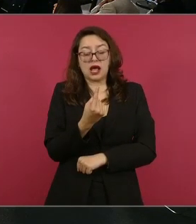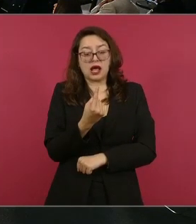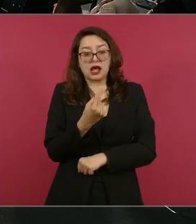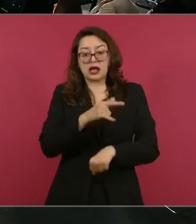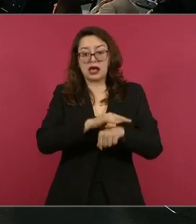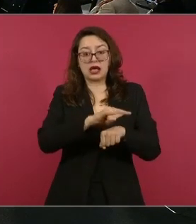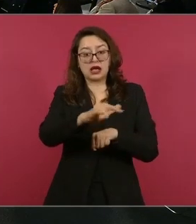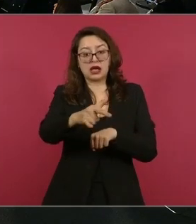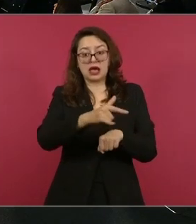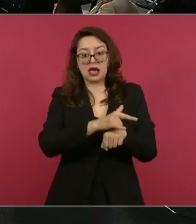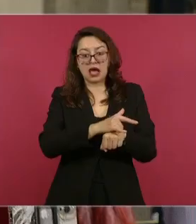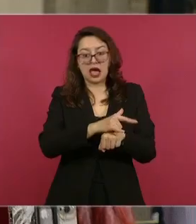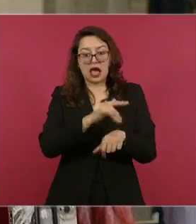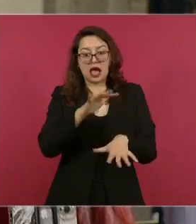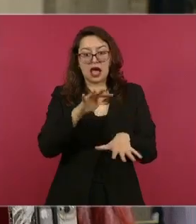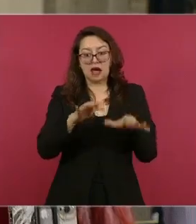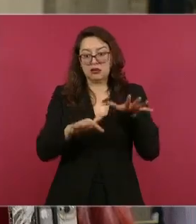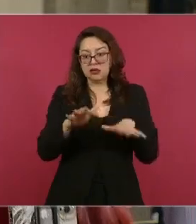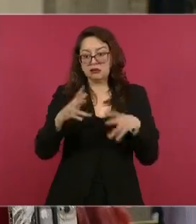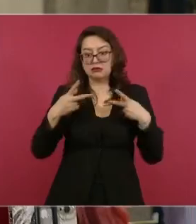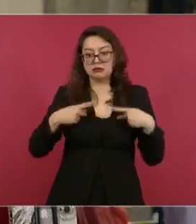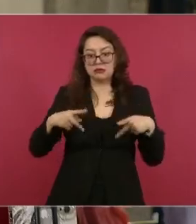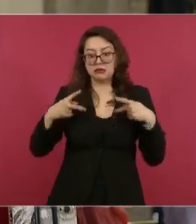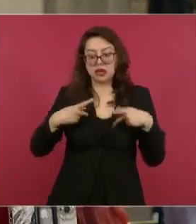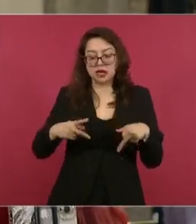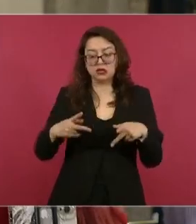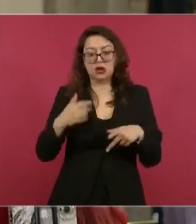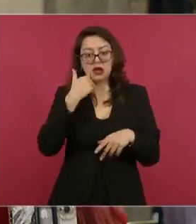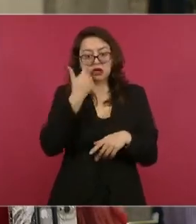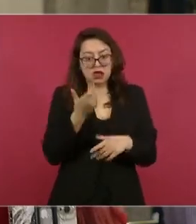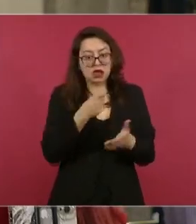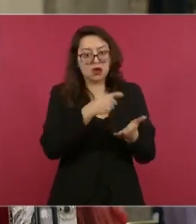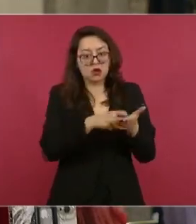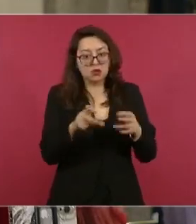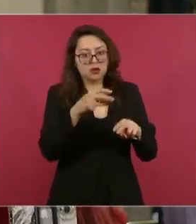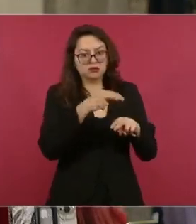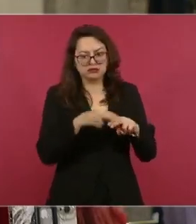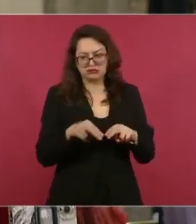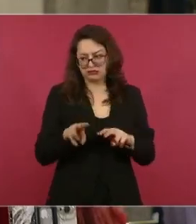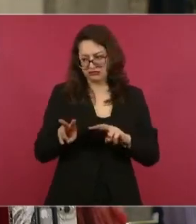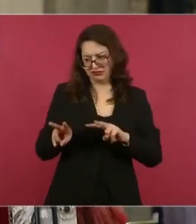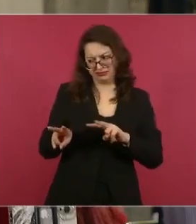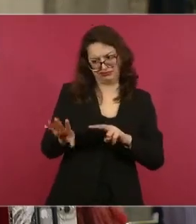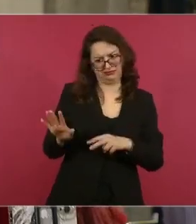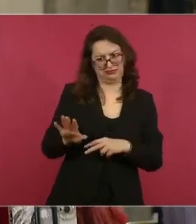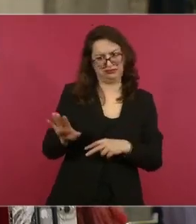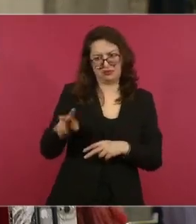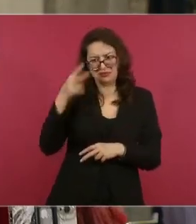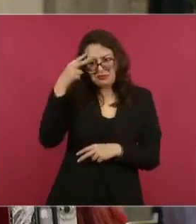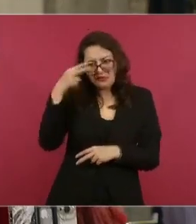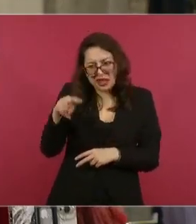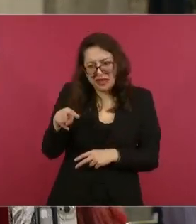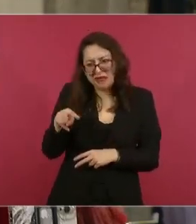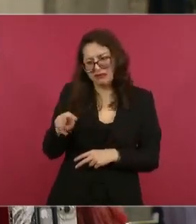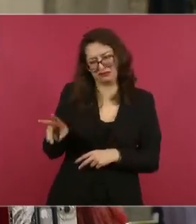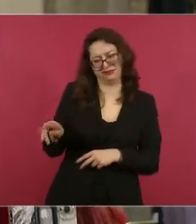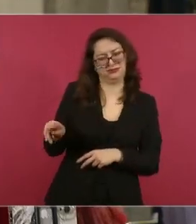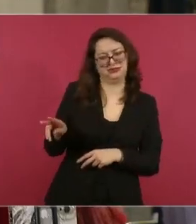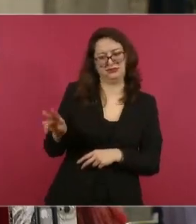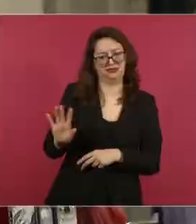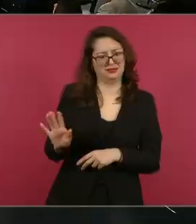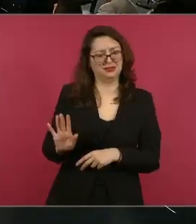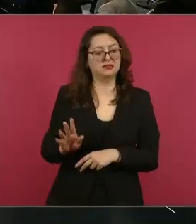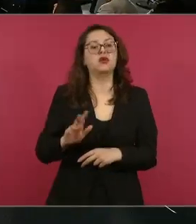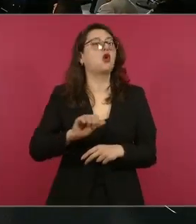enferma, por darle prioridad a los extranjeros, y no estoy en contra de los extranjeros, sino que nada más pone la hora que quiere, al día que